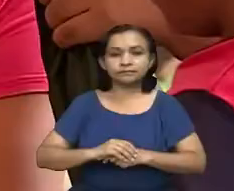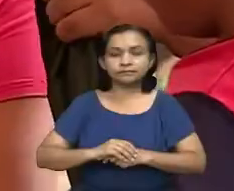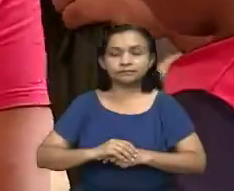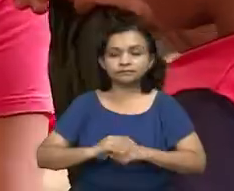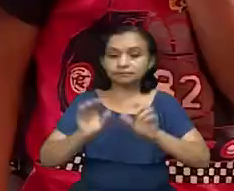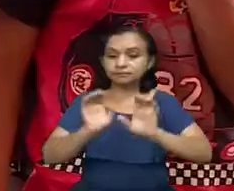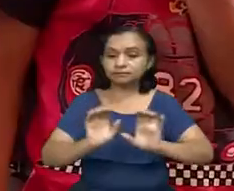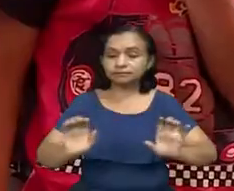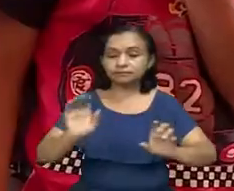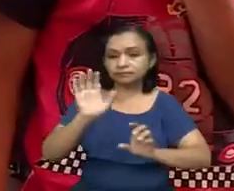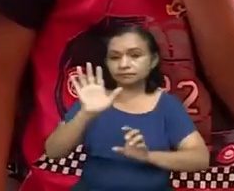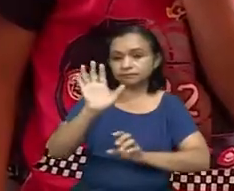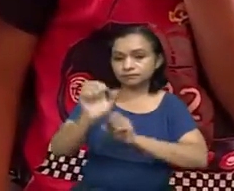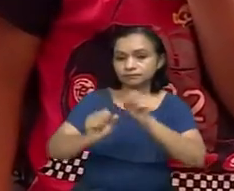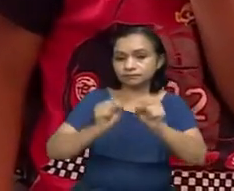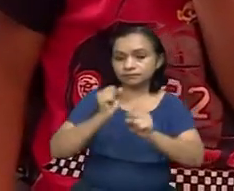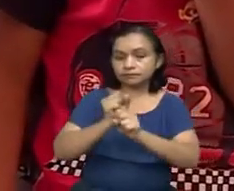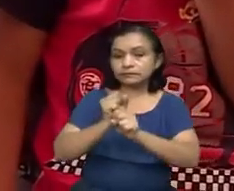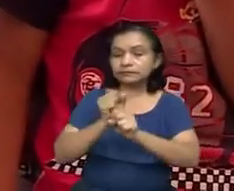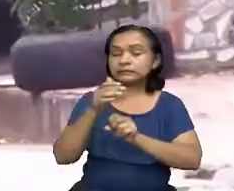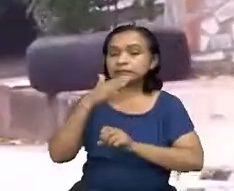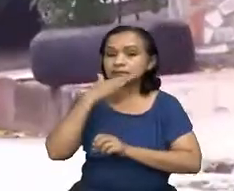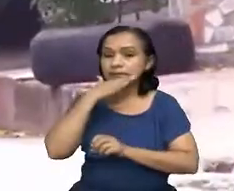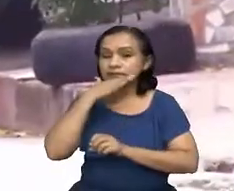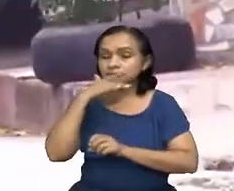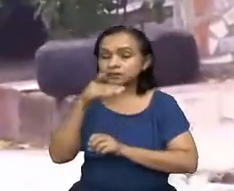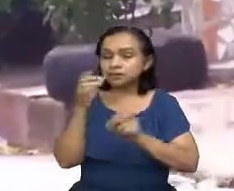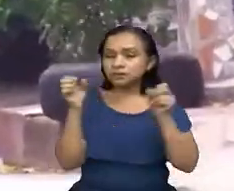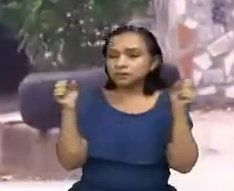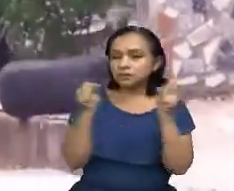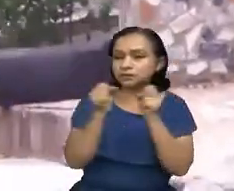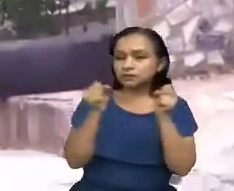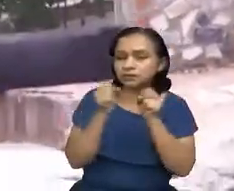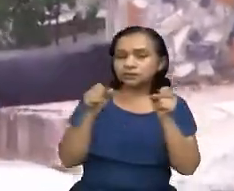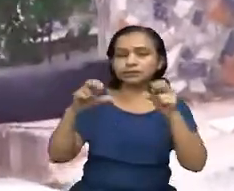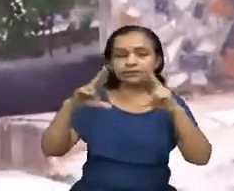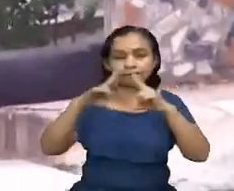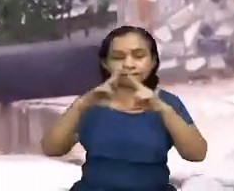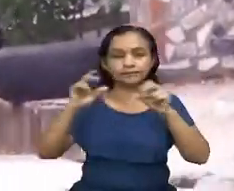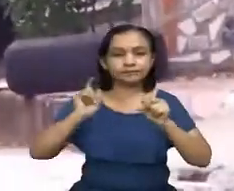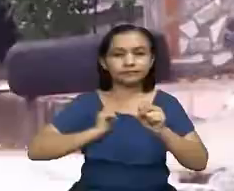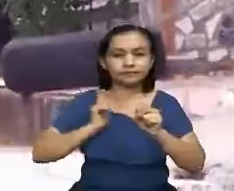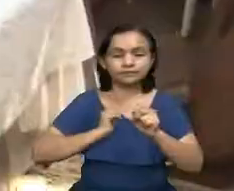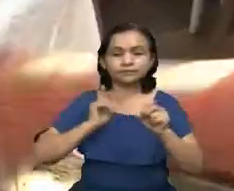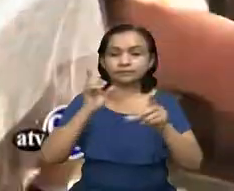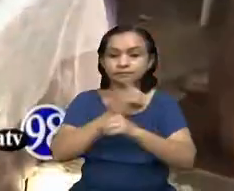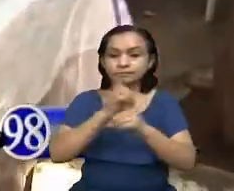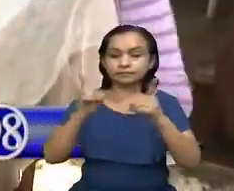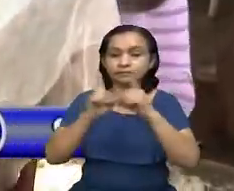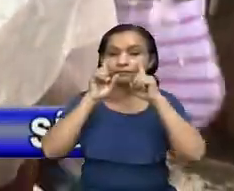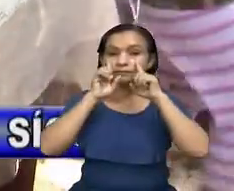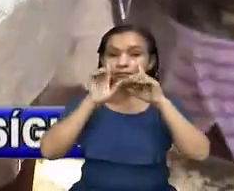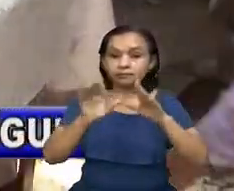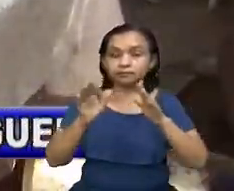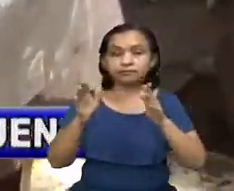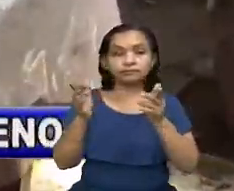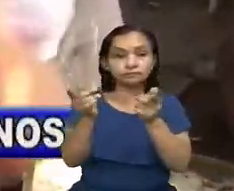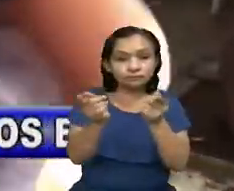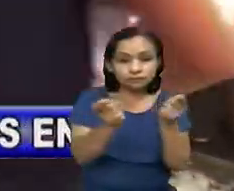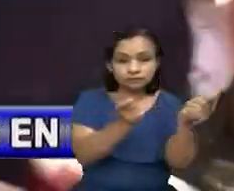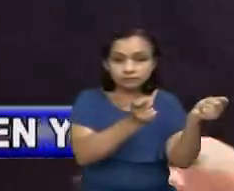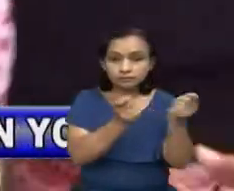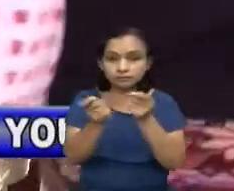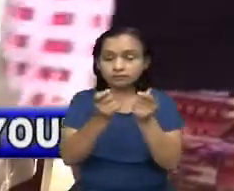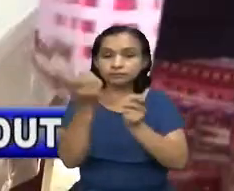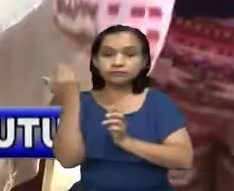Los niños de 5 años son más vulnerables con el frente frío que entró al país. Por ello deben ser priorizados con las medidas preventivas